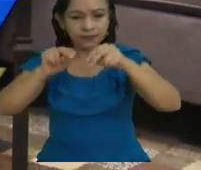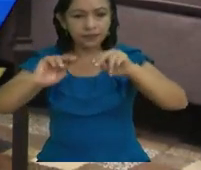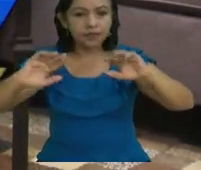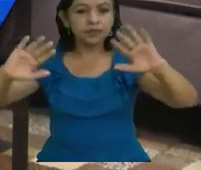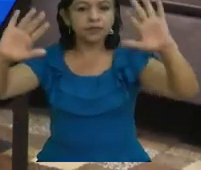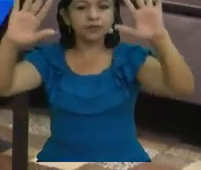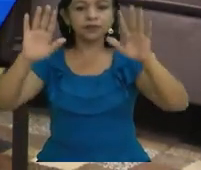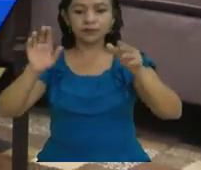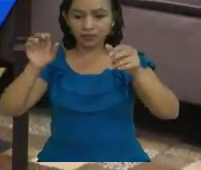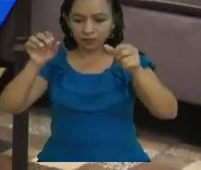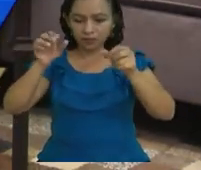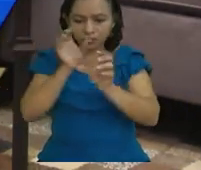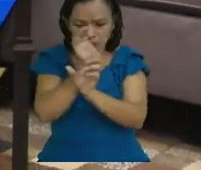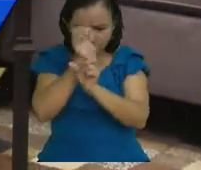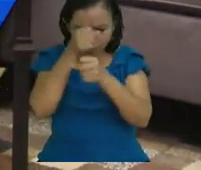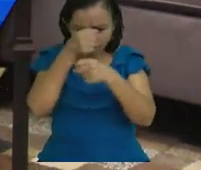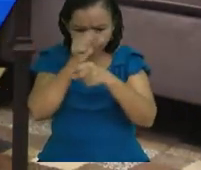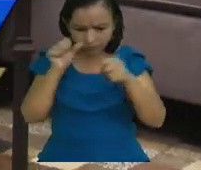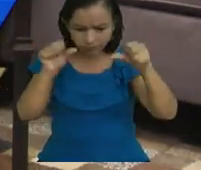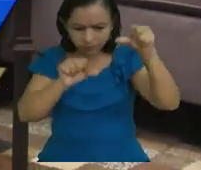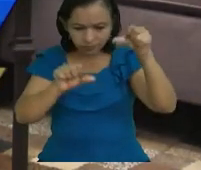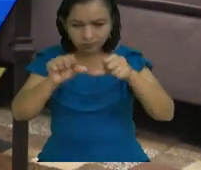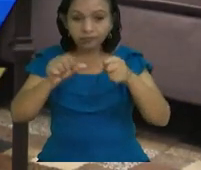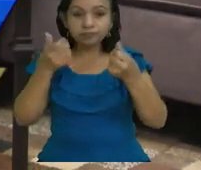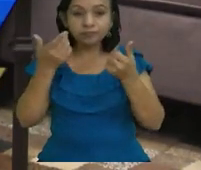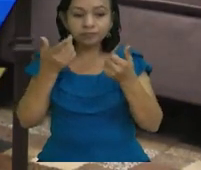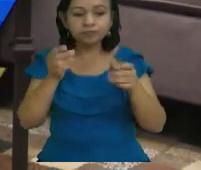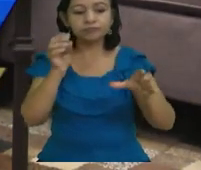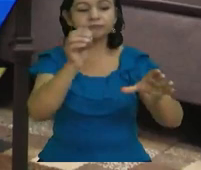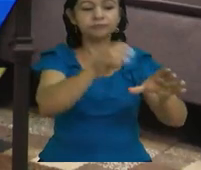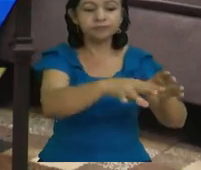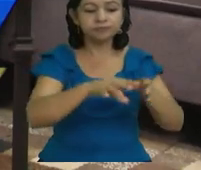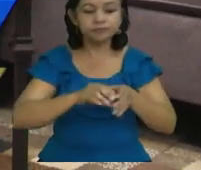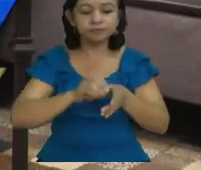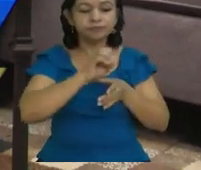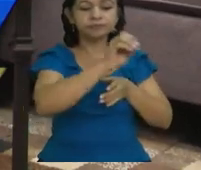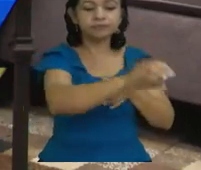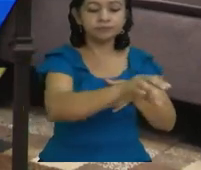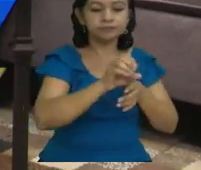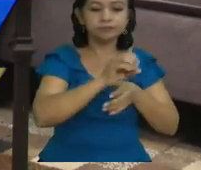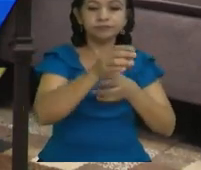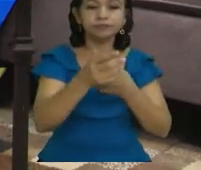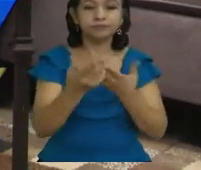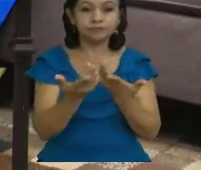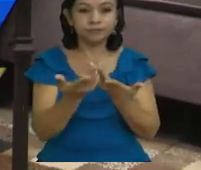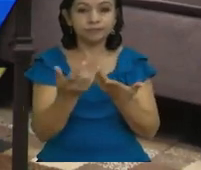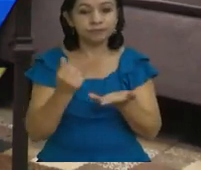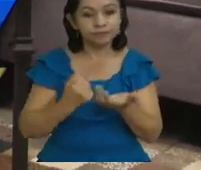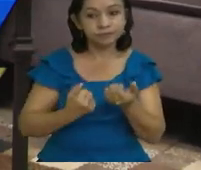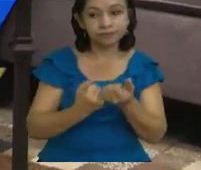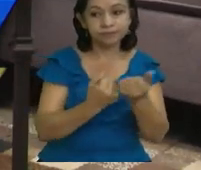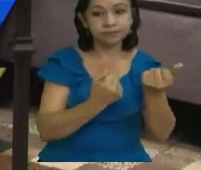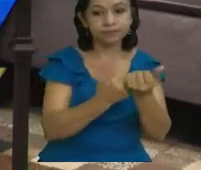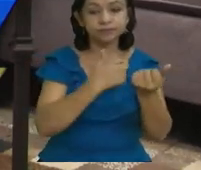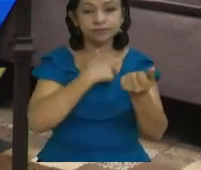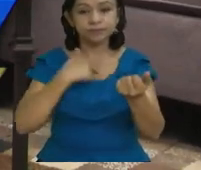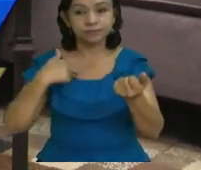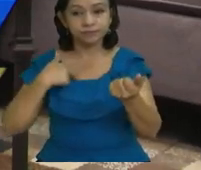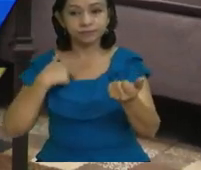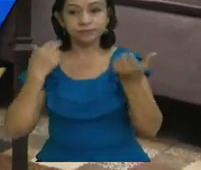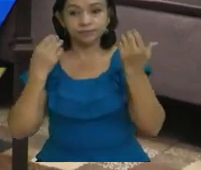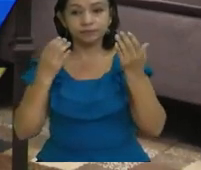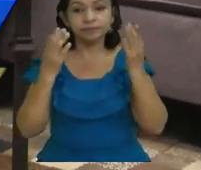tenemos un laboratorio de producción de bioinsumos. Utilizamos hongos, utilizamos bacterias para generar